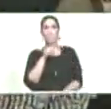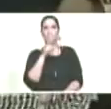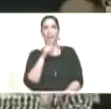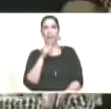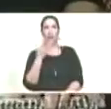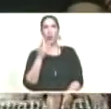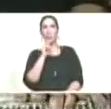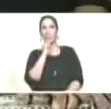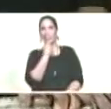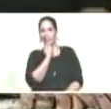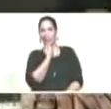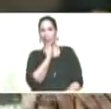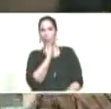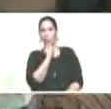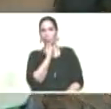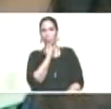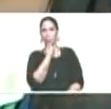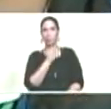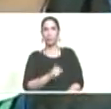clandestino.